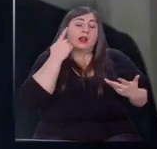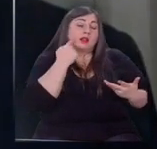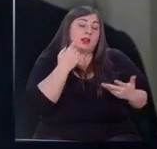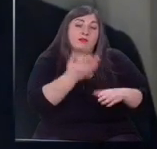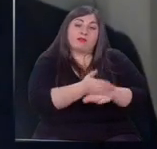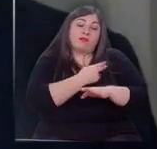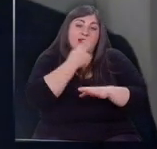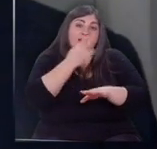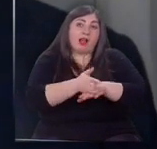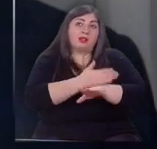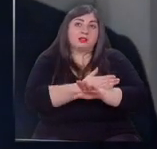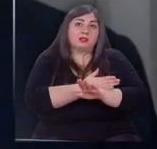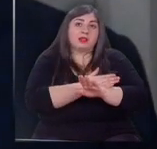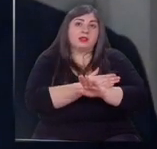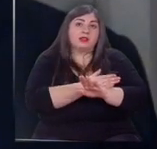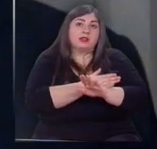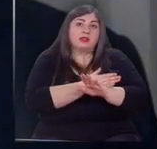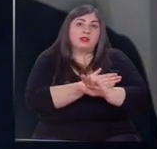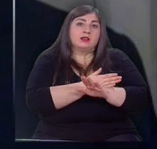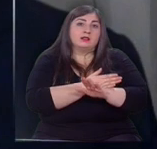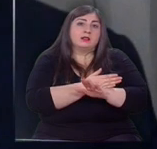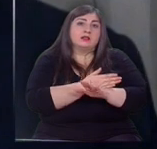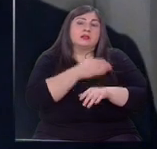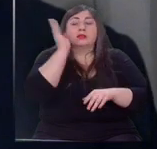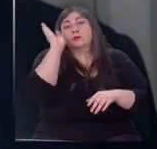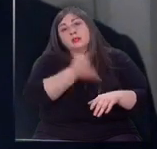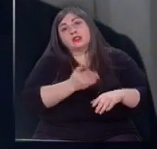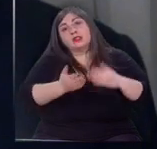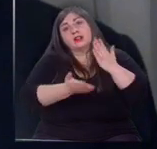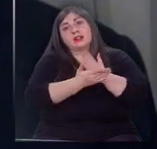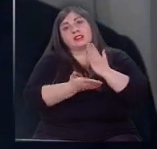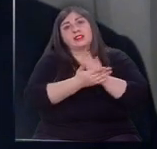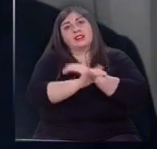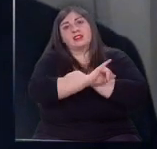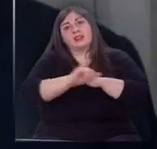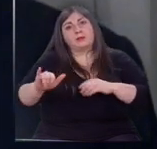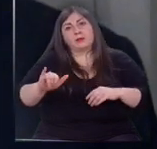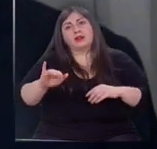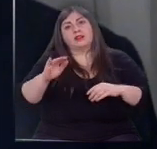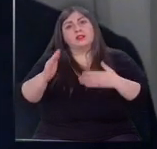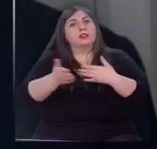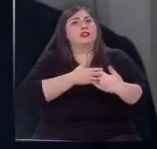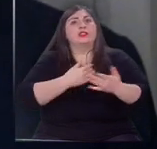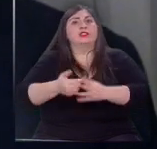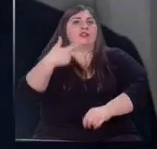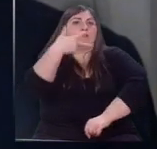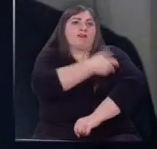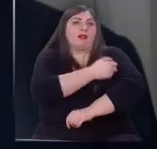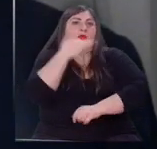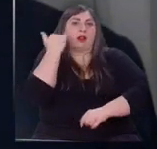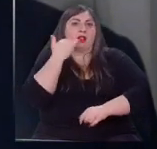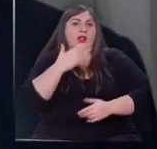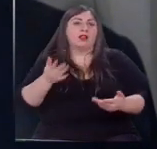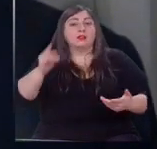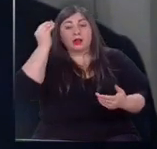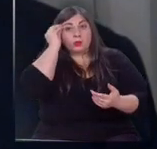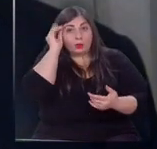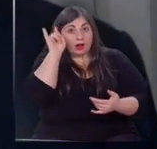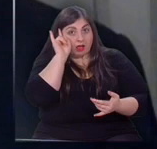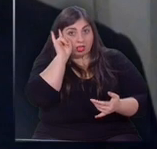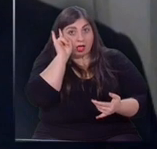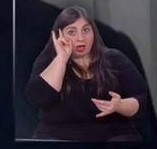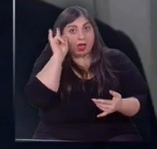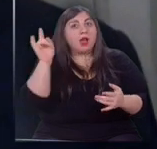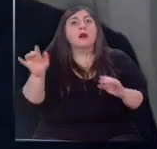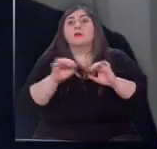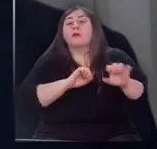que preverlas, se suspendieron las clases y después no había dónde vacunar a los chicos, ¿te acordás? Hubo un movimiento